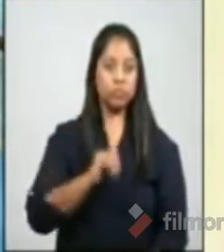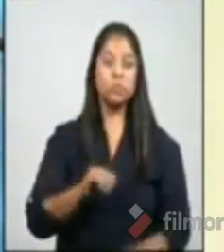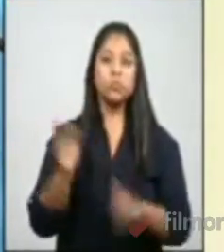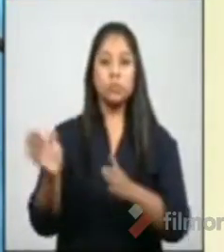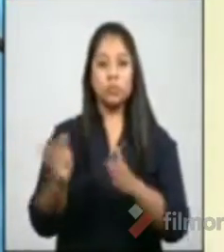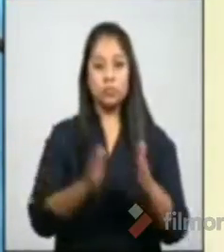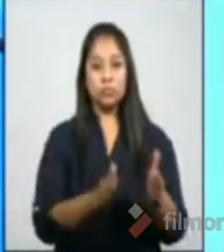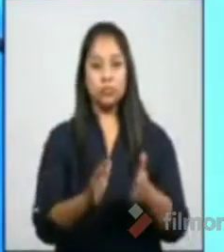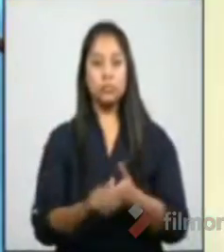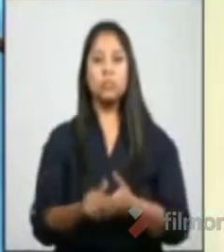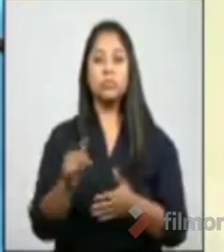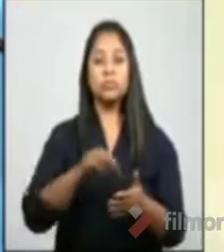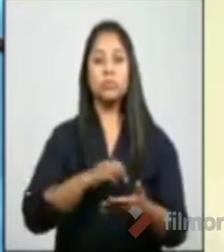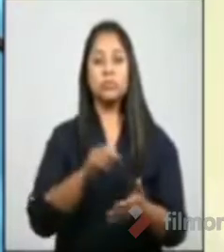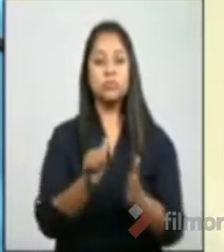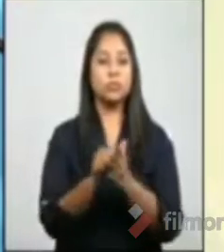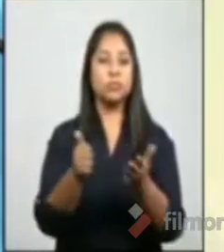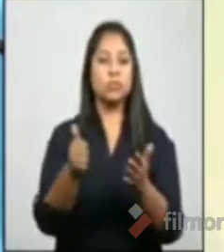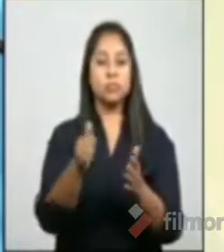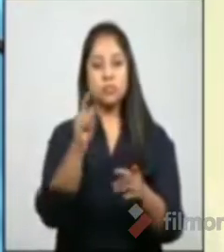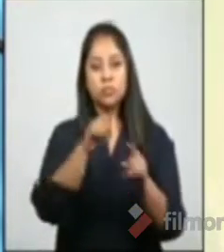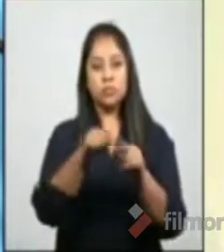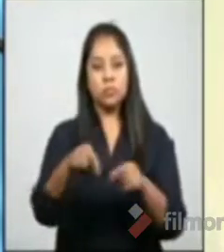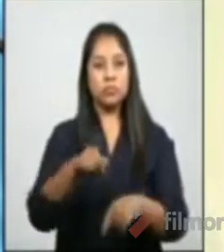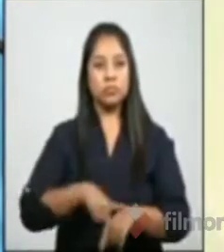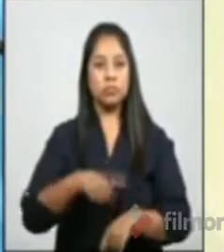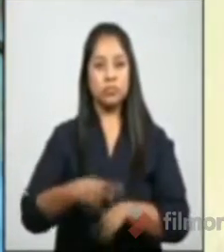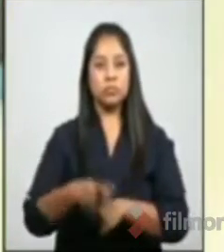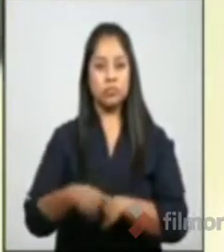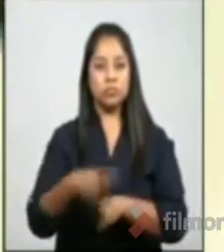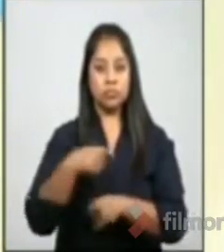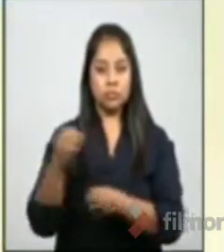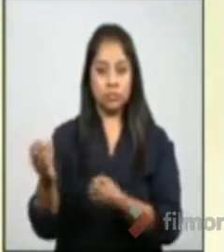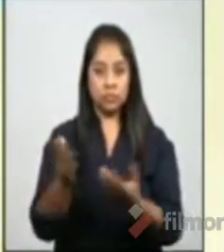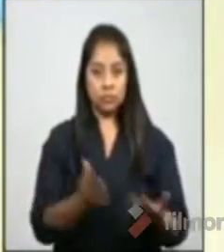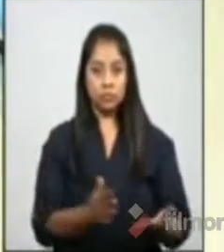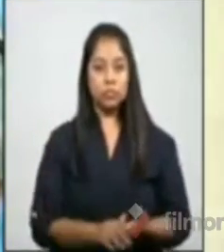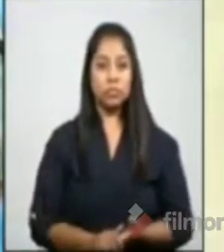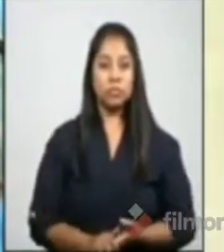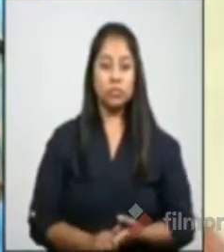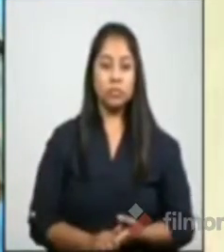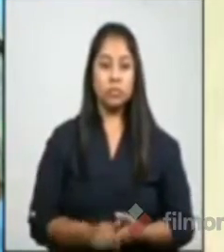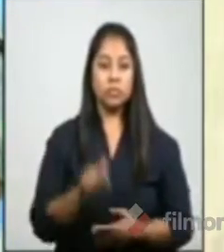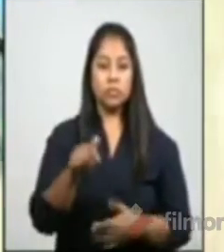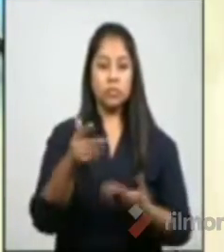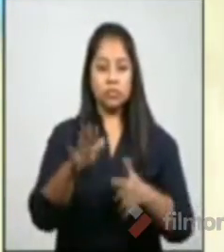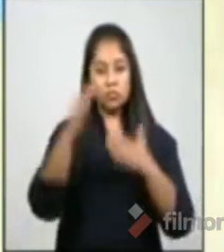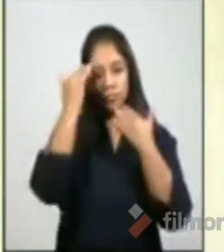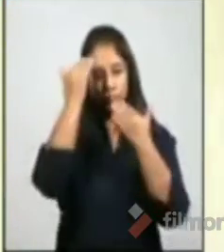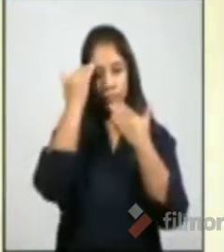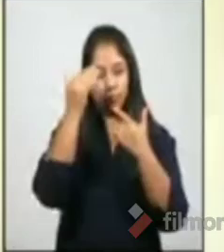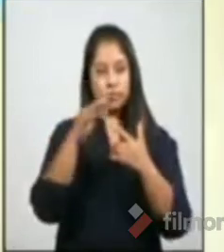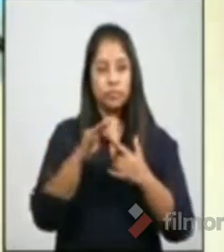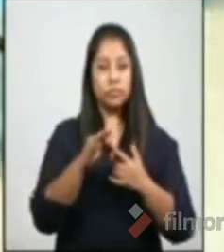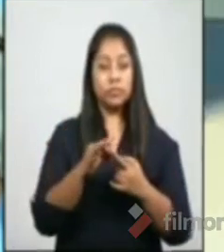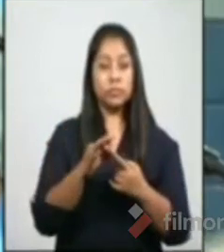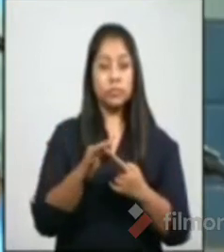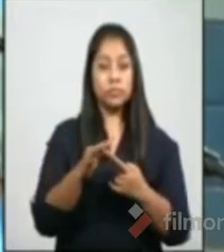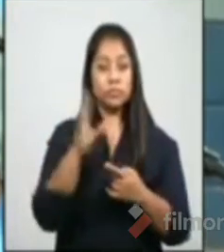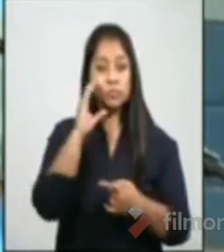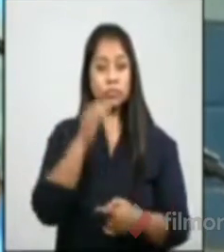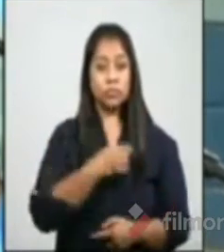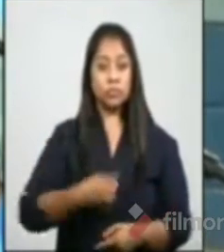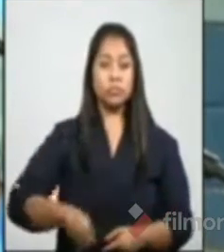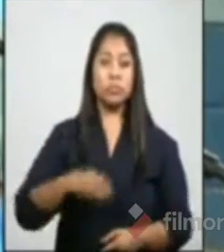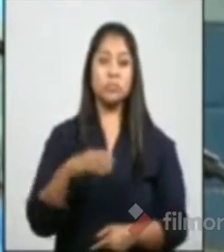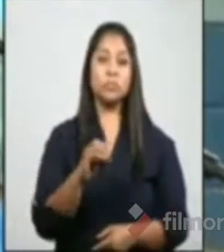Siguiendo con nuestro programa de esta hora de la tarde, vamos a dar la bienvenida como un agradecimiento especial por el presidente del